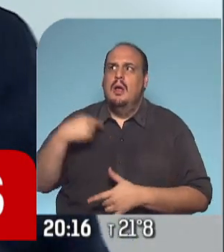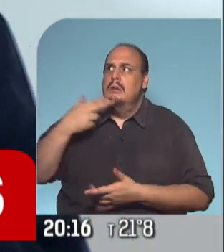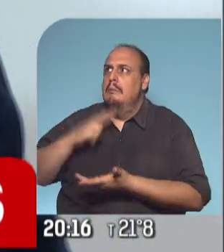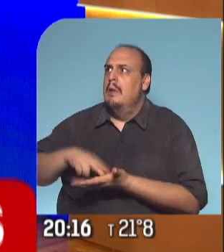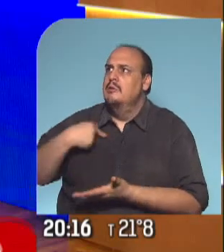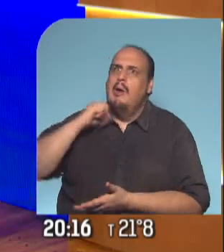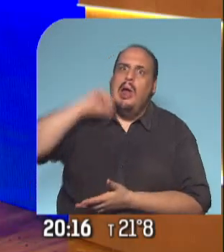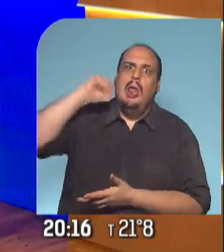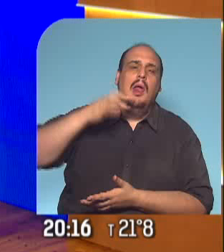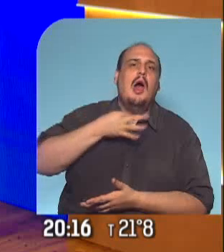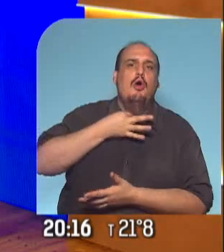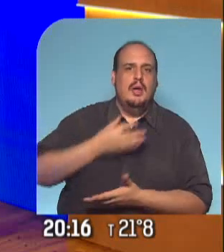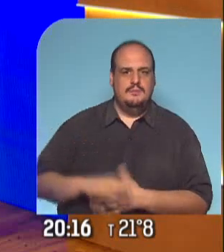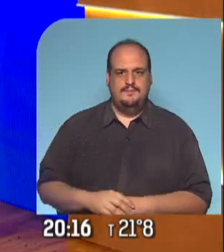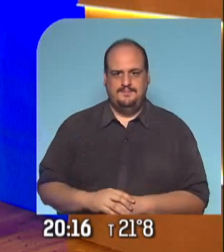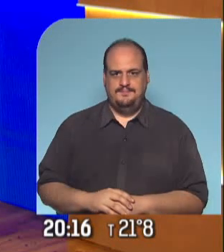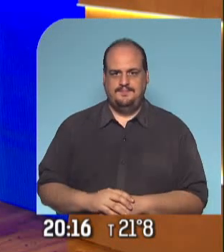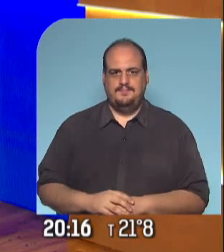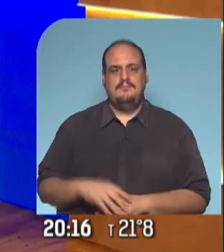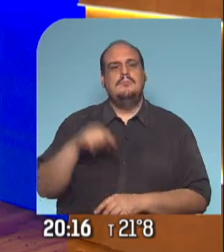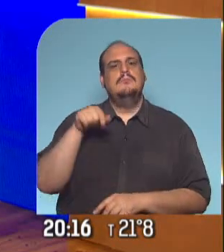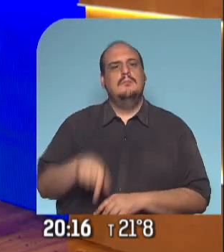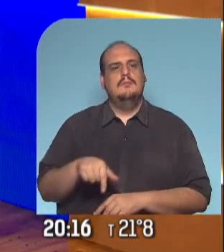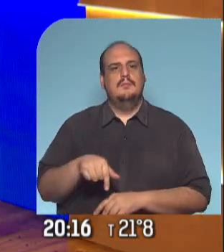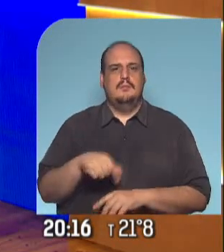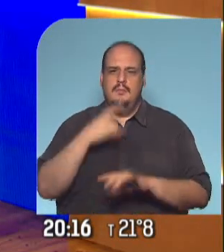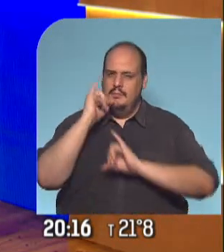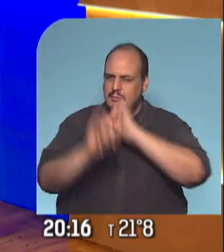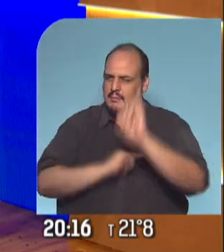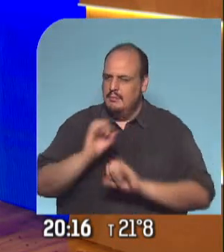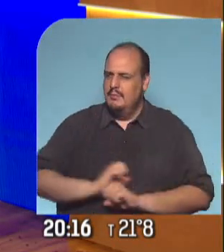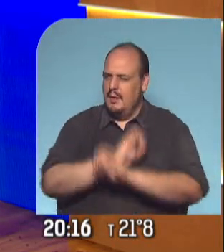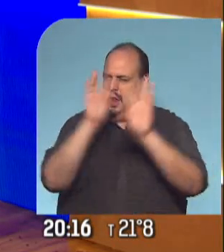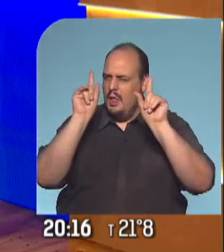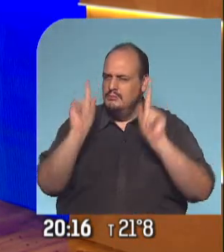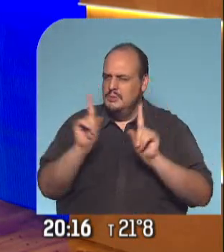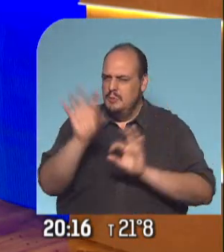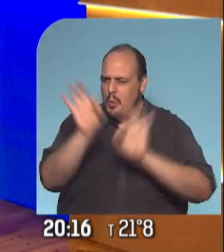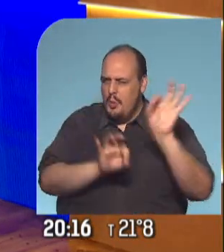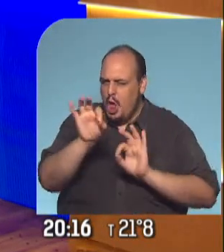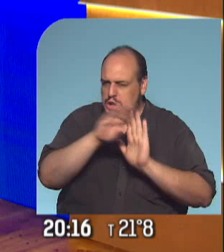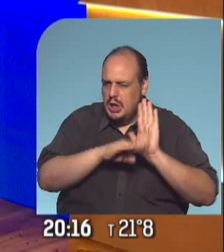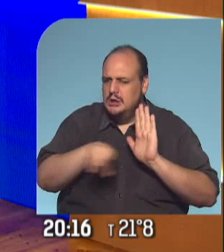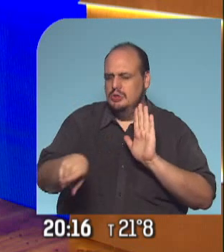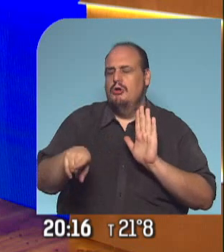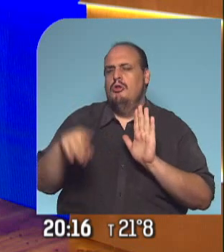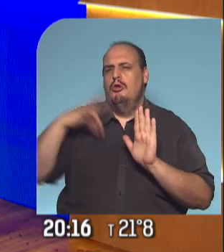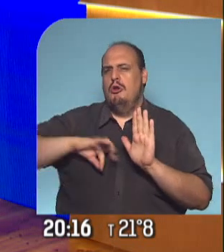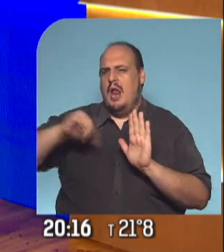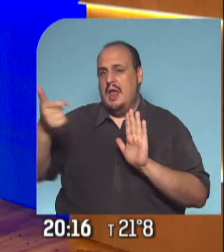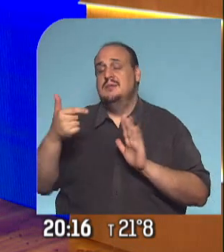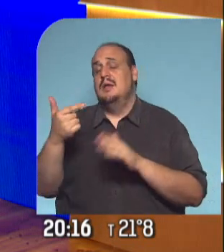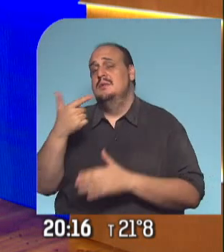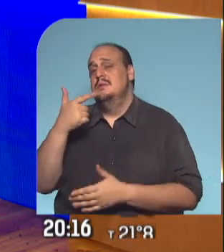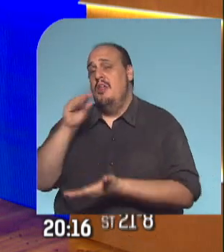salarios. Vamos a pasar en limpio los datos más importantes de este proyecto de ganancias que ya tiene la media sanción de diputados y que la